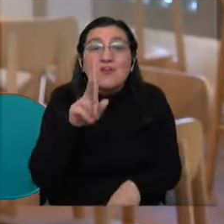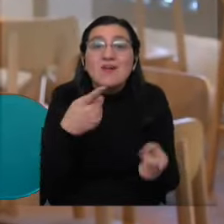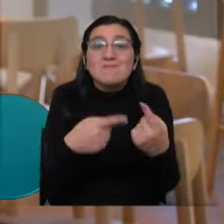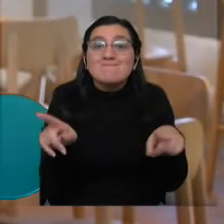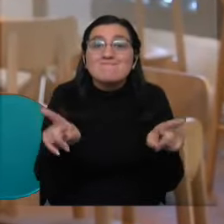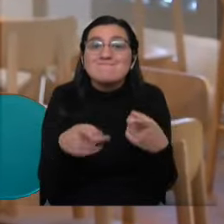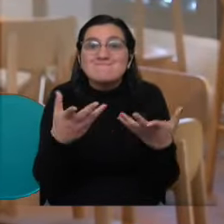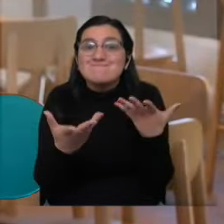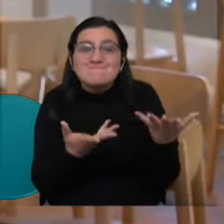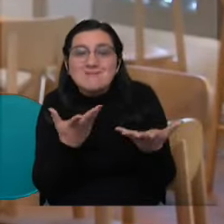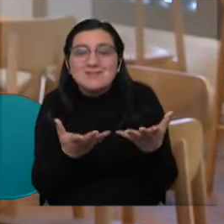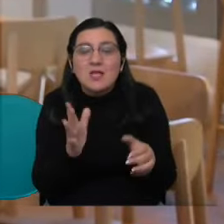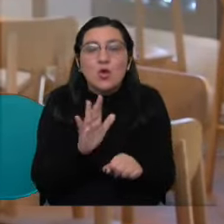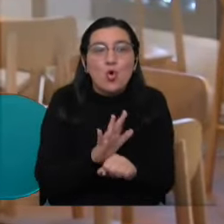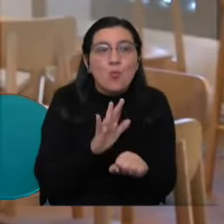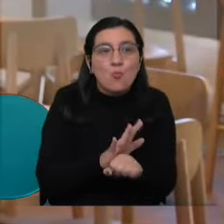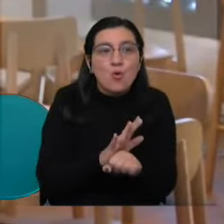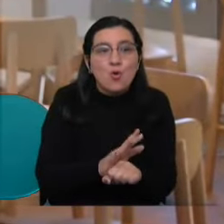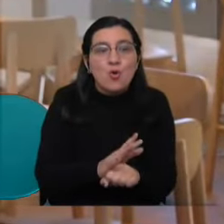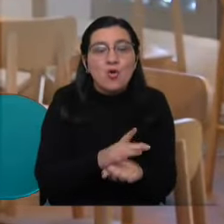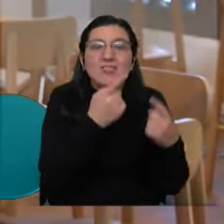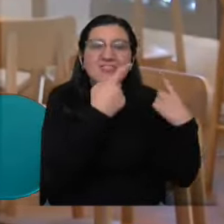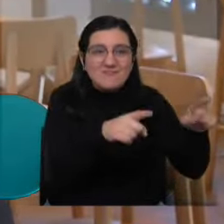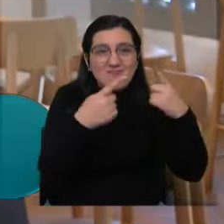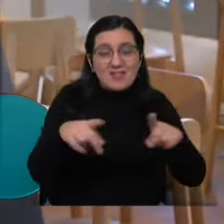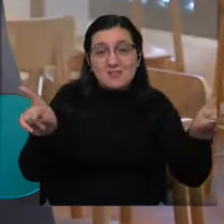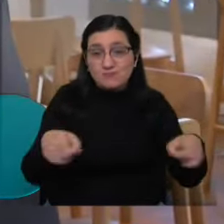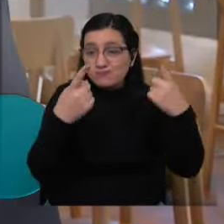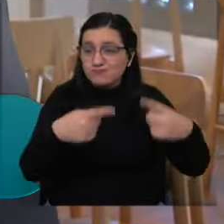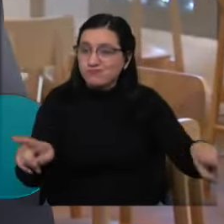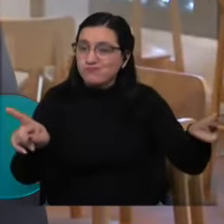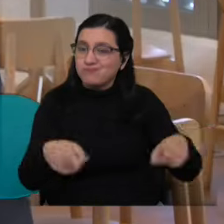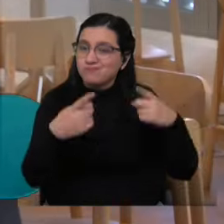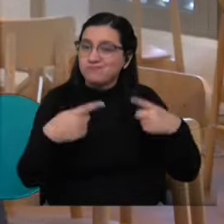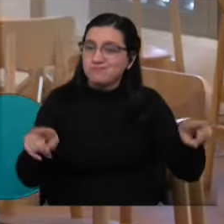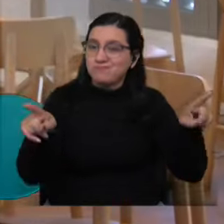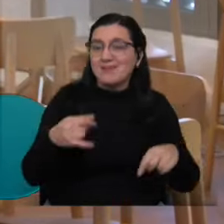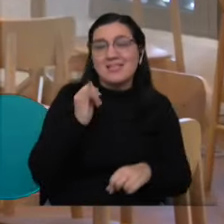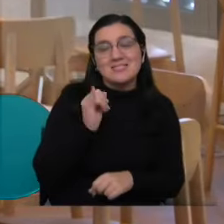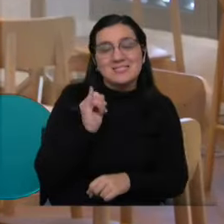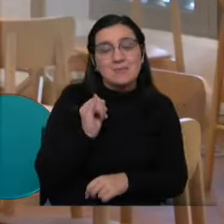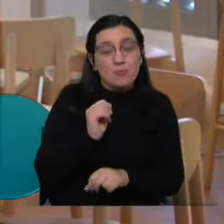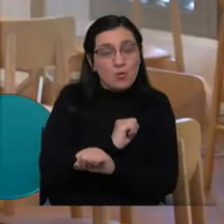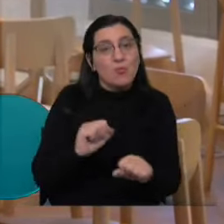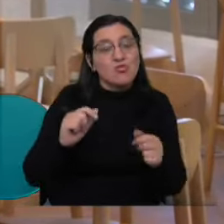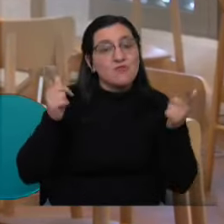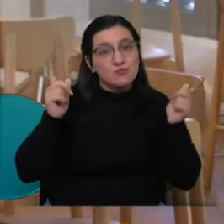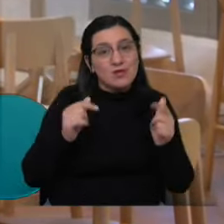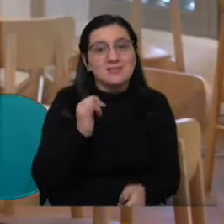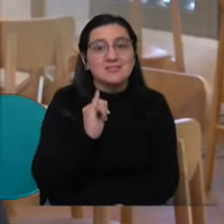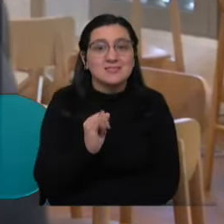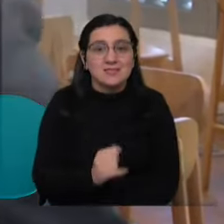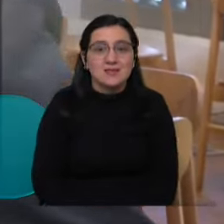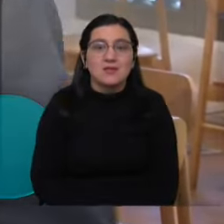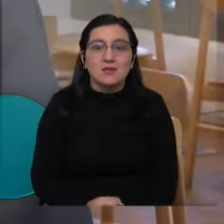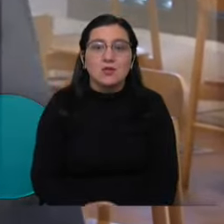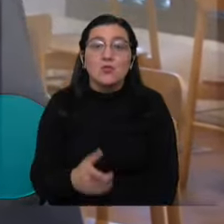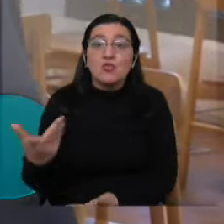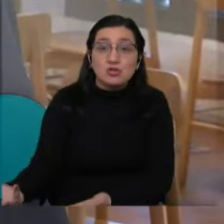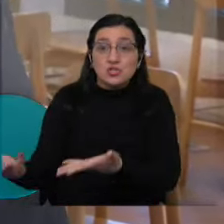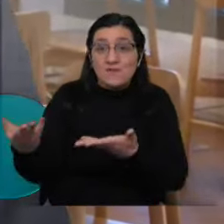entendido que habrá una especie de popurrí de distintas obras no de las cuales vamos a poder disfrutar y por supuesto deleitarnos Bueno cuando cuando nos